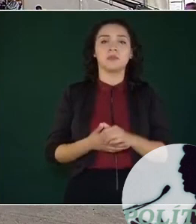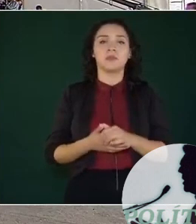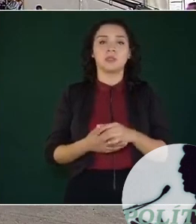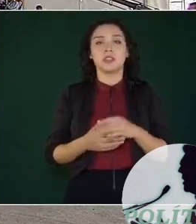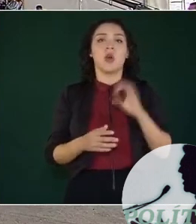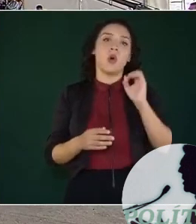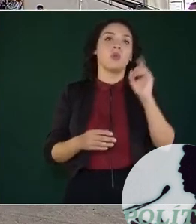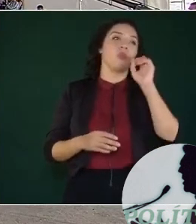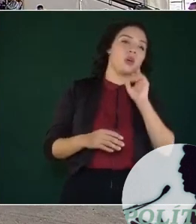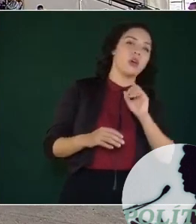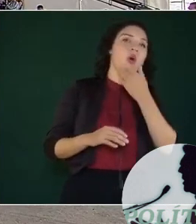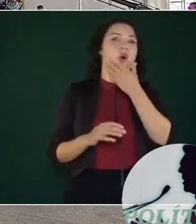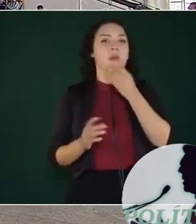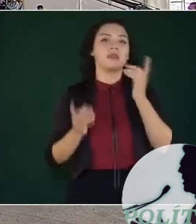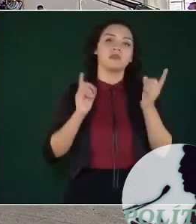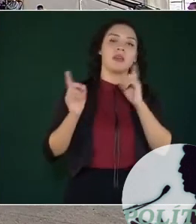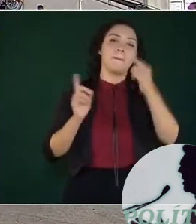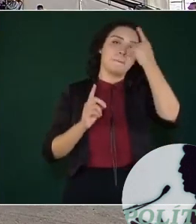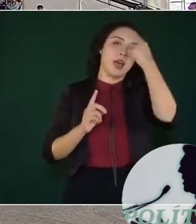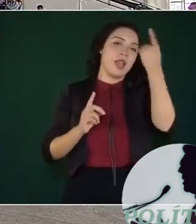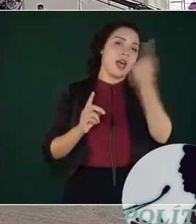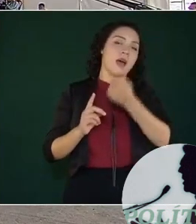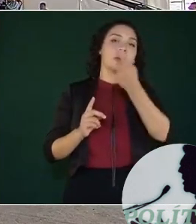una periodista de